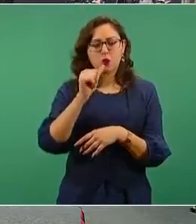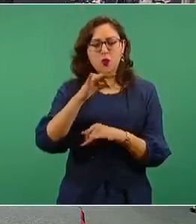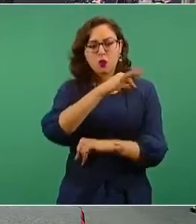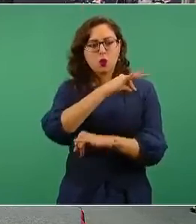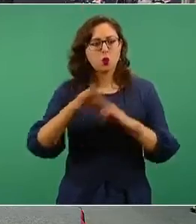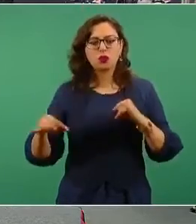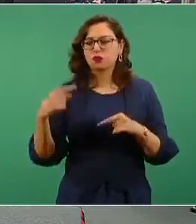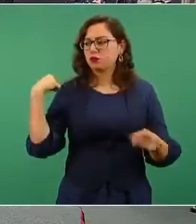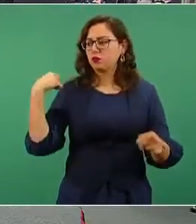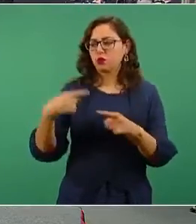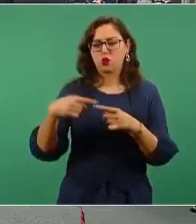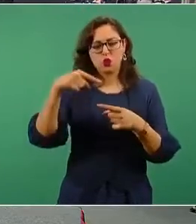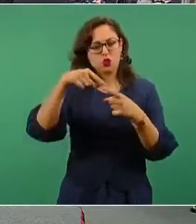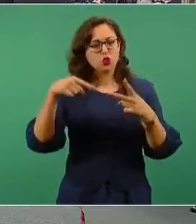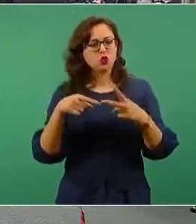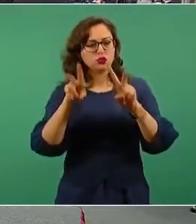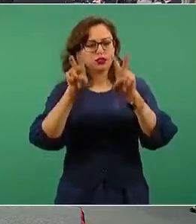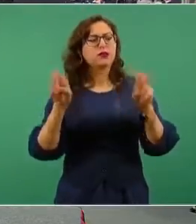en estos dos sentidos?